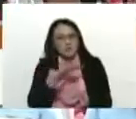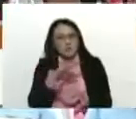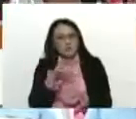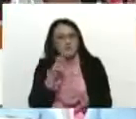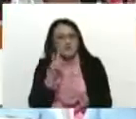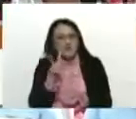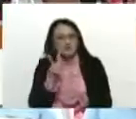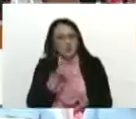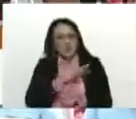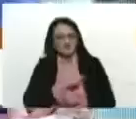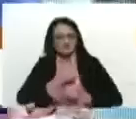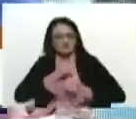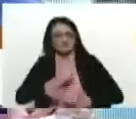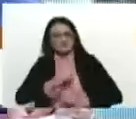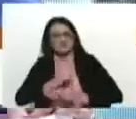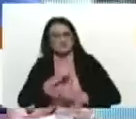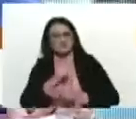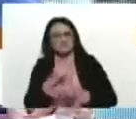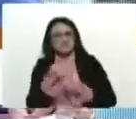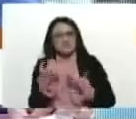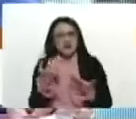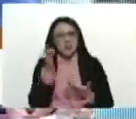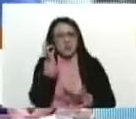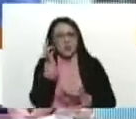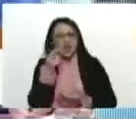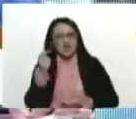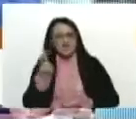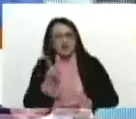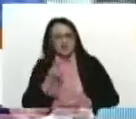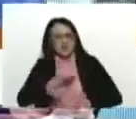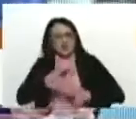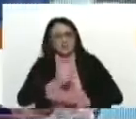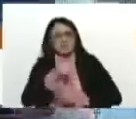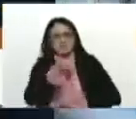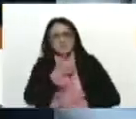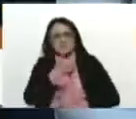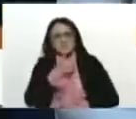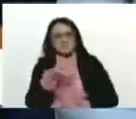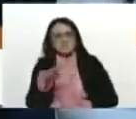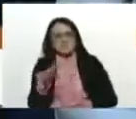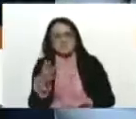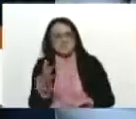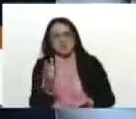están hechas las mujeres de Venezuela De qué están hechos los hombres de Venezuela